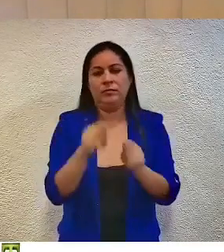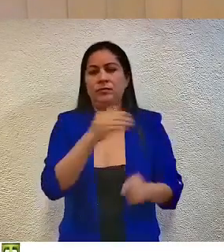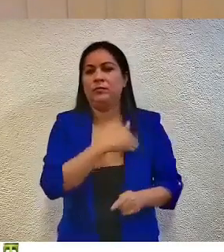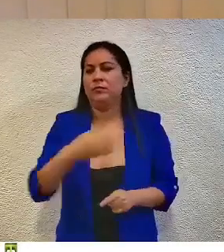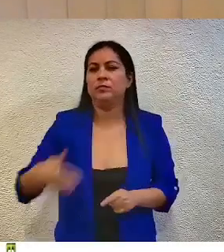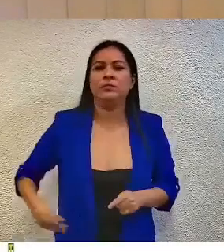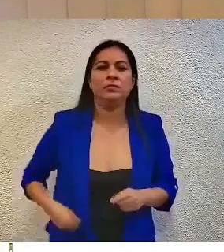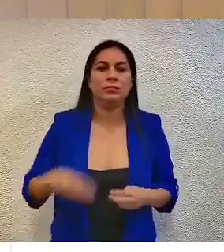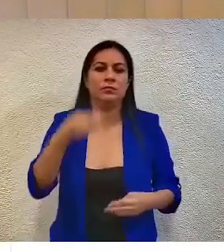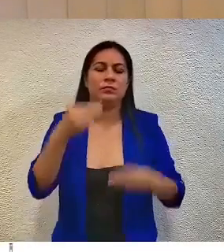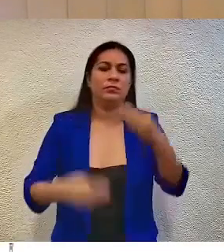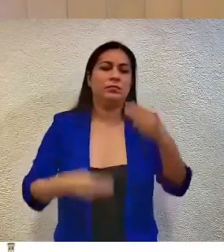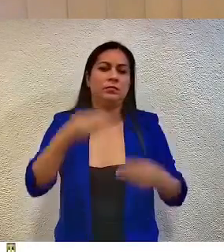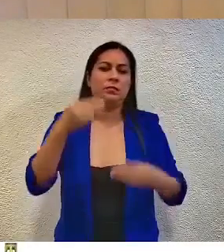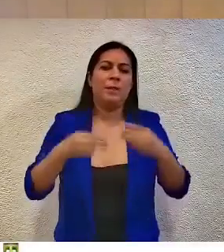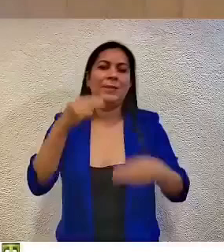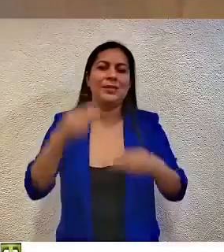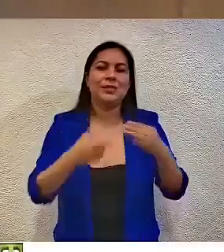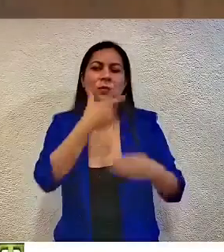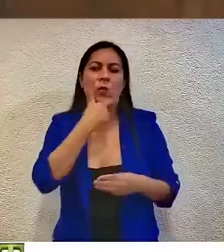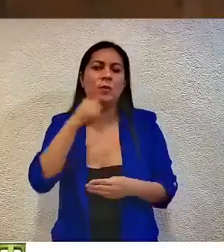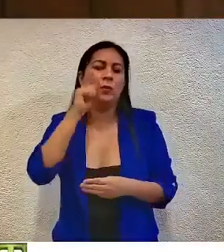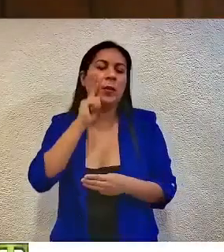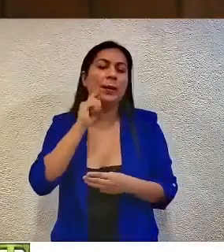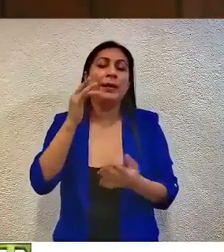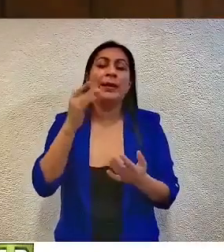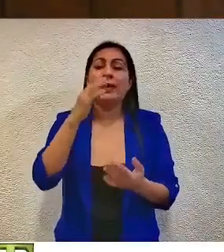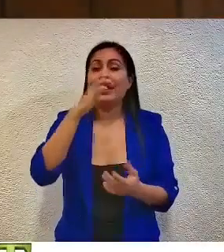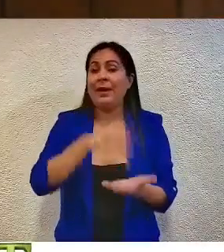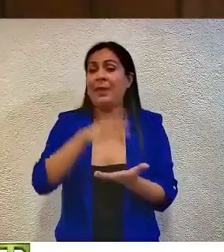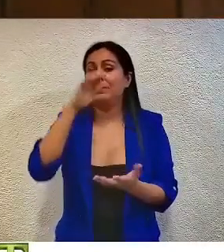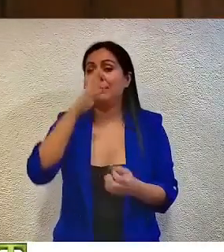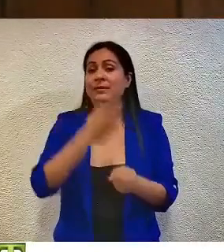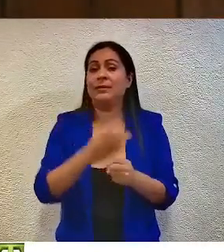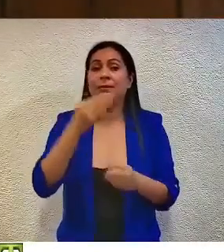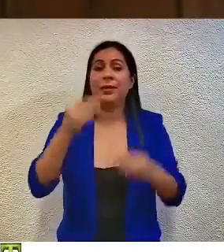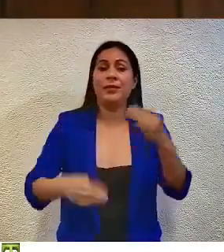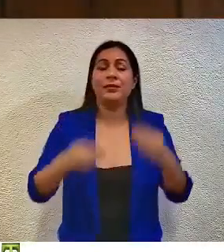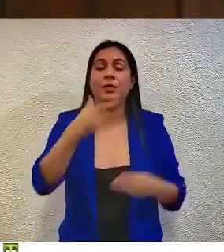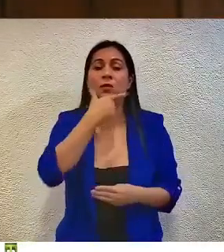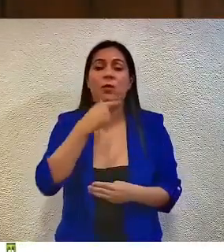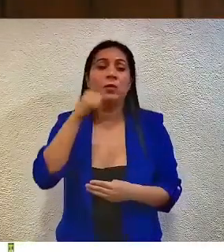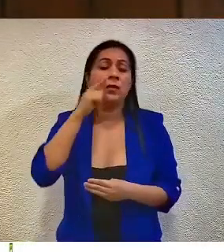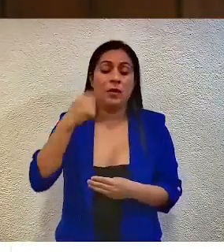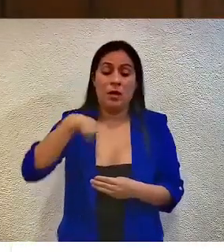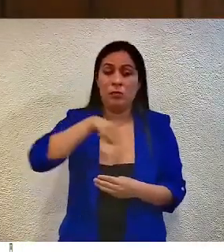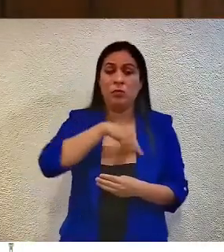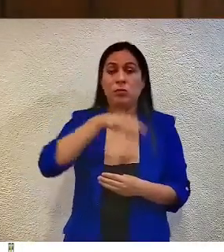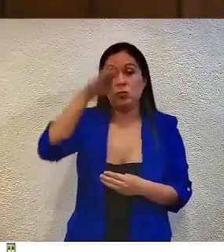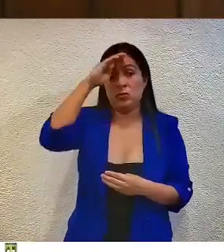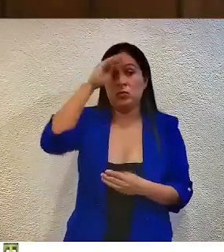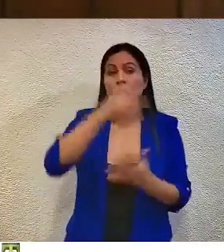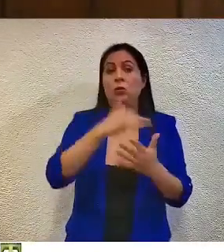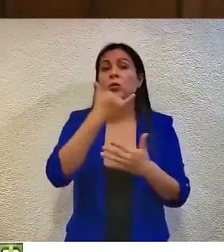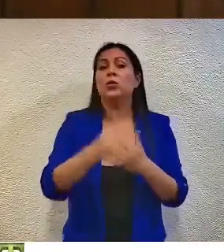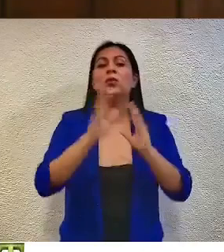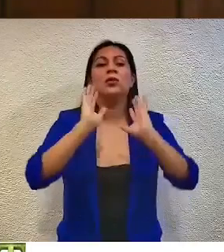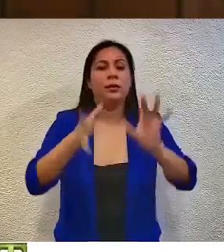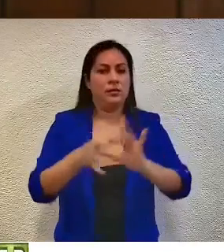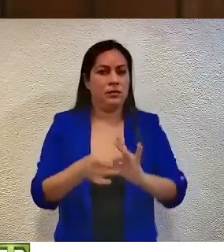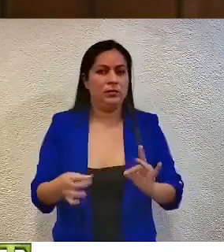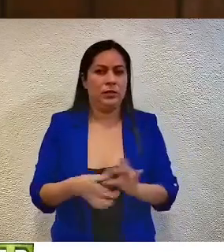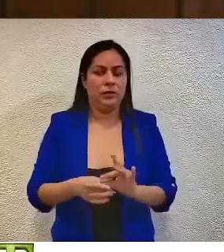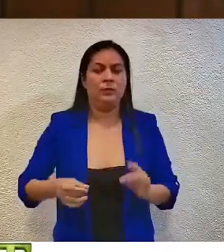presidenta, magistradas, magistrado. Gracias, secretario. Magistradas, magistrado, está a nuestra consideración el proyecto del que se ha dado